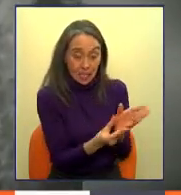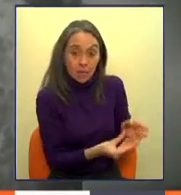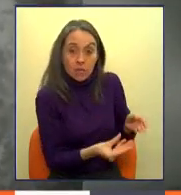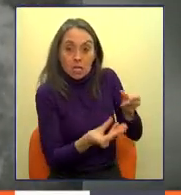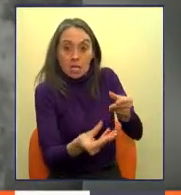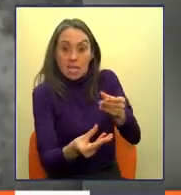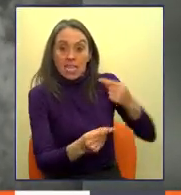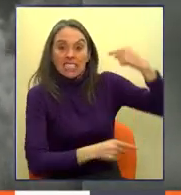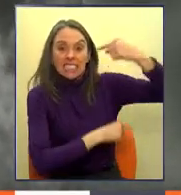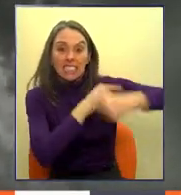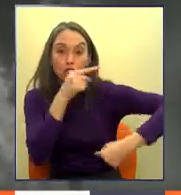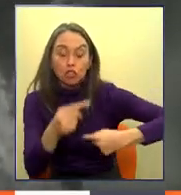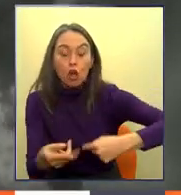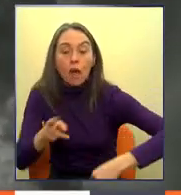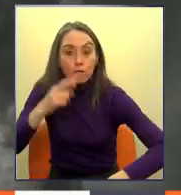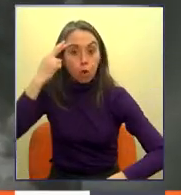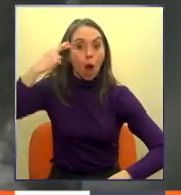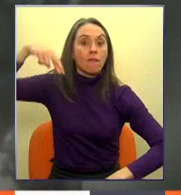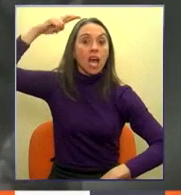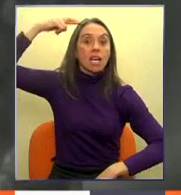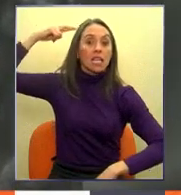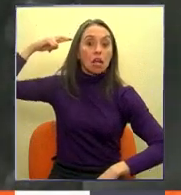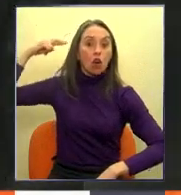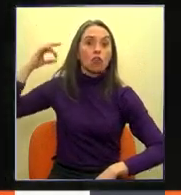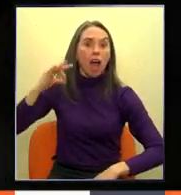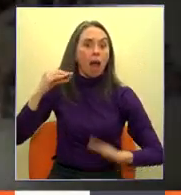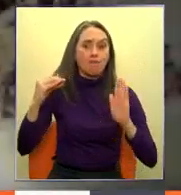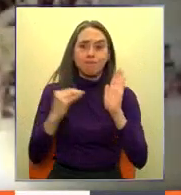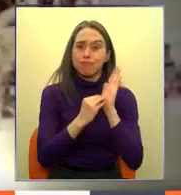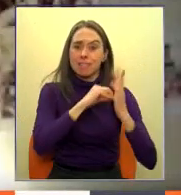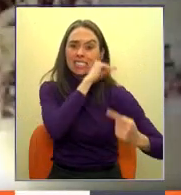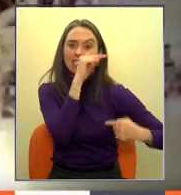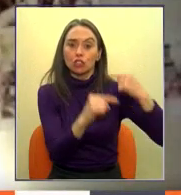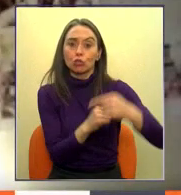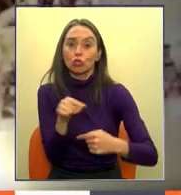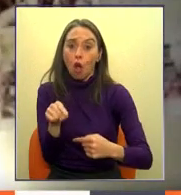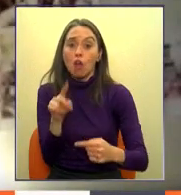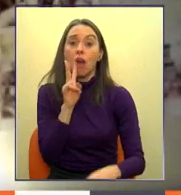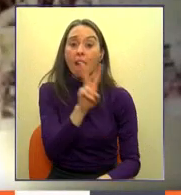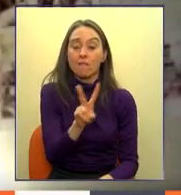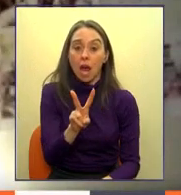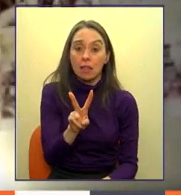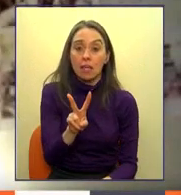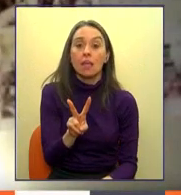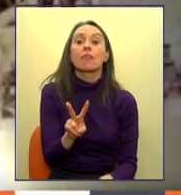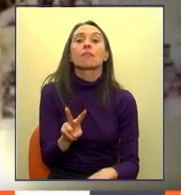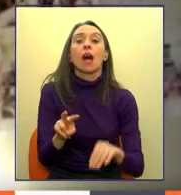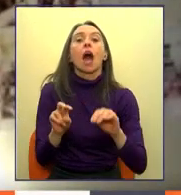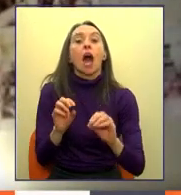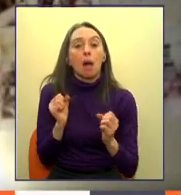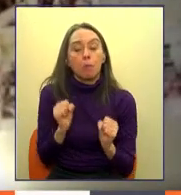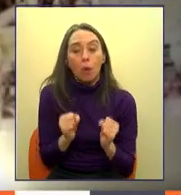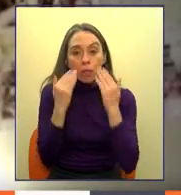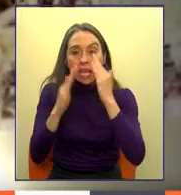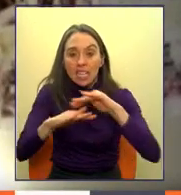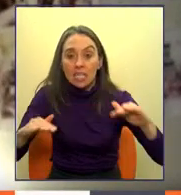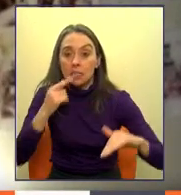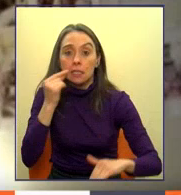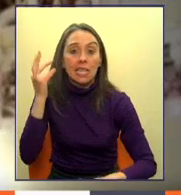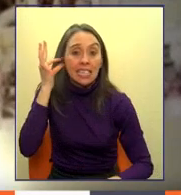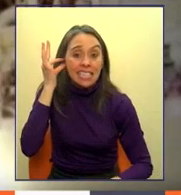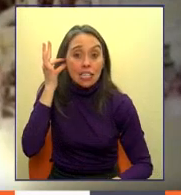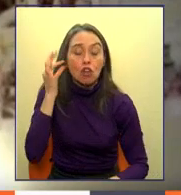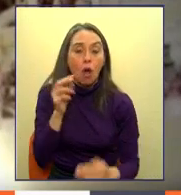si revivimos esta historia, el hecho histórico, podamos también apoyar la educación sísmica de nuestros niños, niñas y